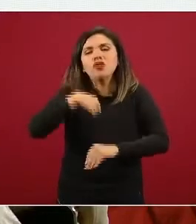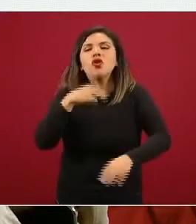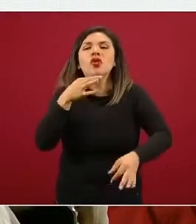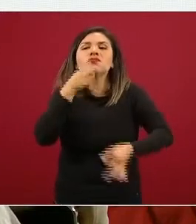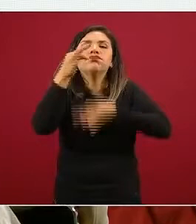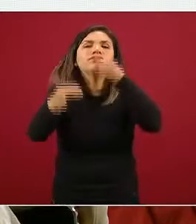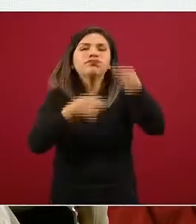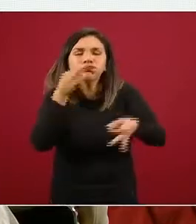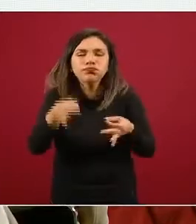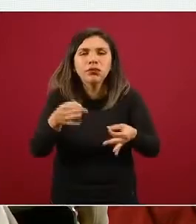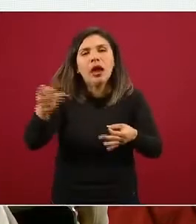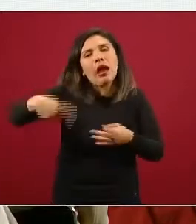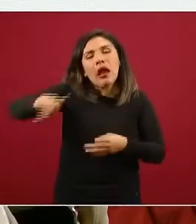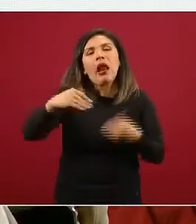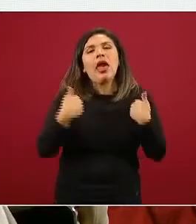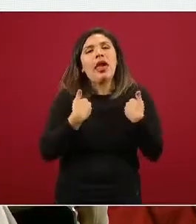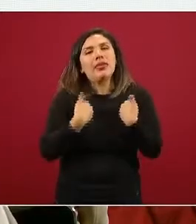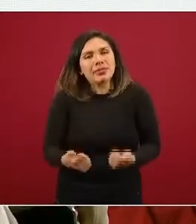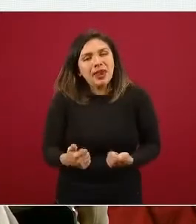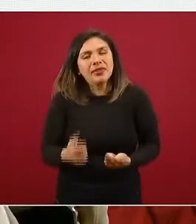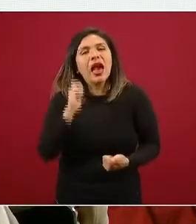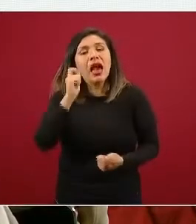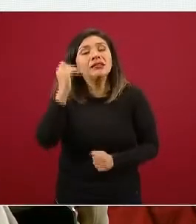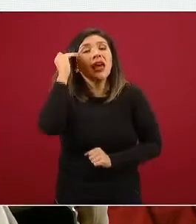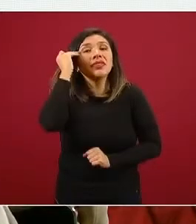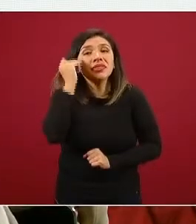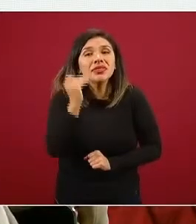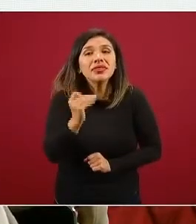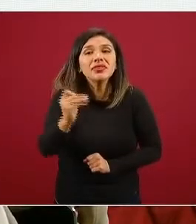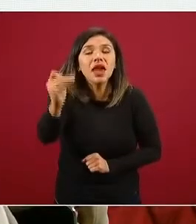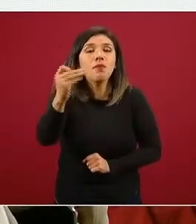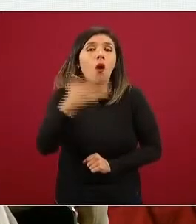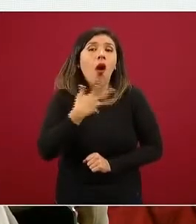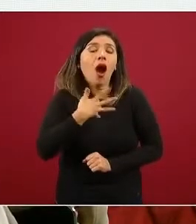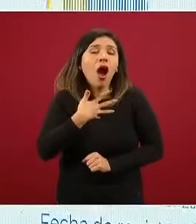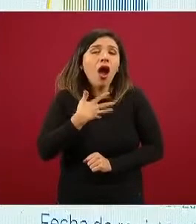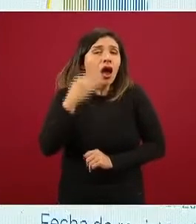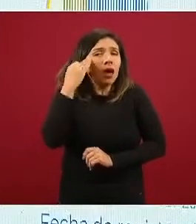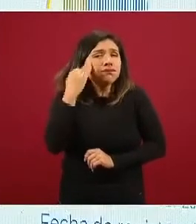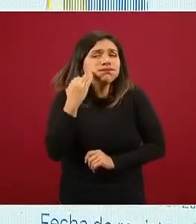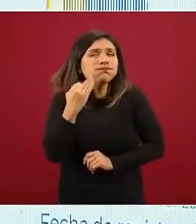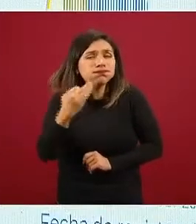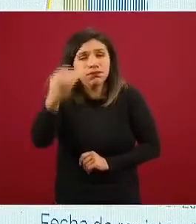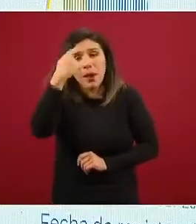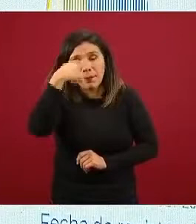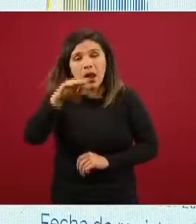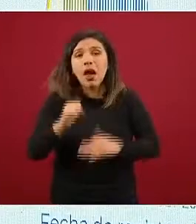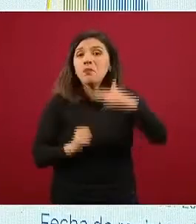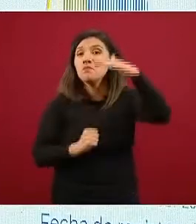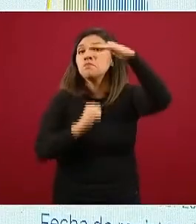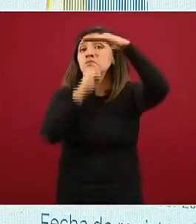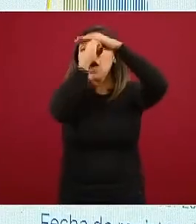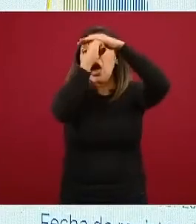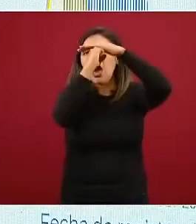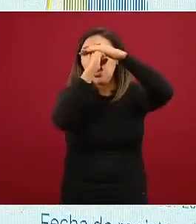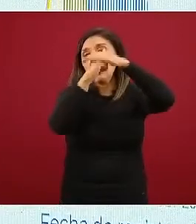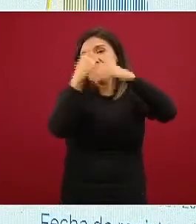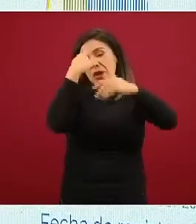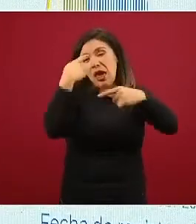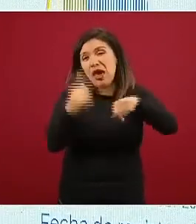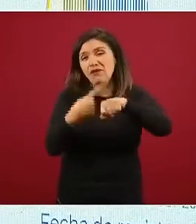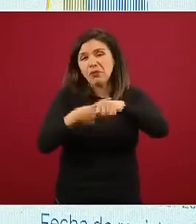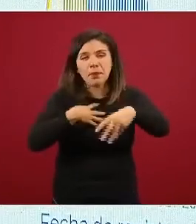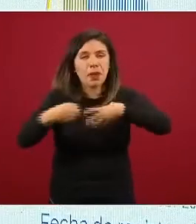comunicación, para ilustrar el tiempo que tarda en llegarse a un punto máximo de la curva